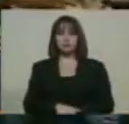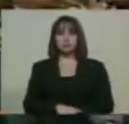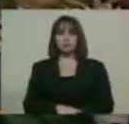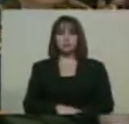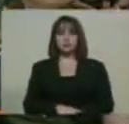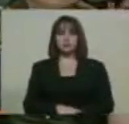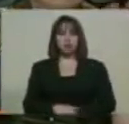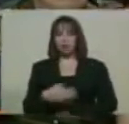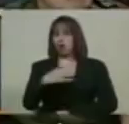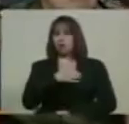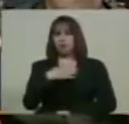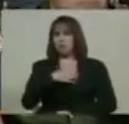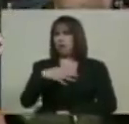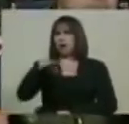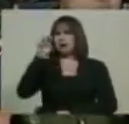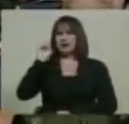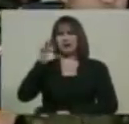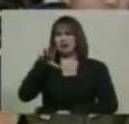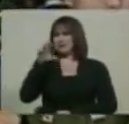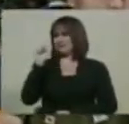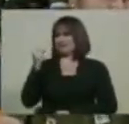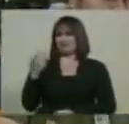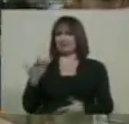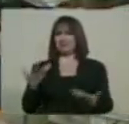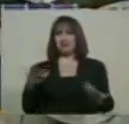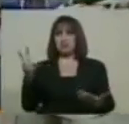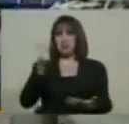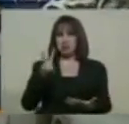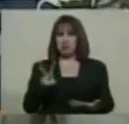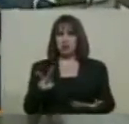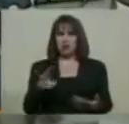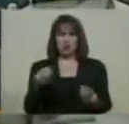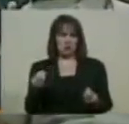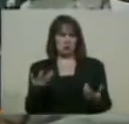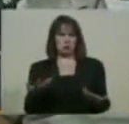No se puede entender un país como Venezuela